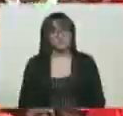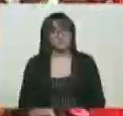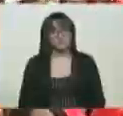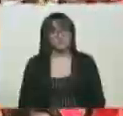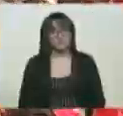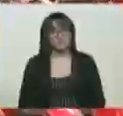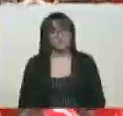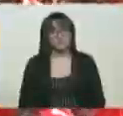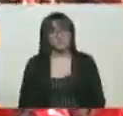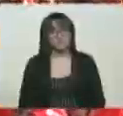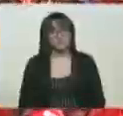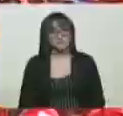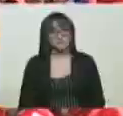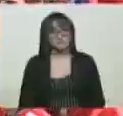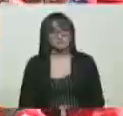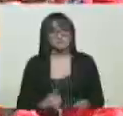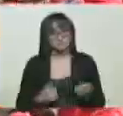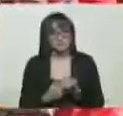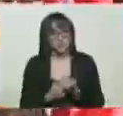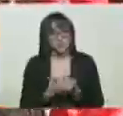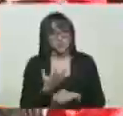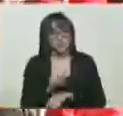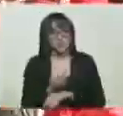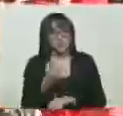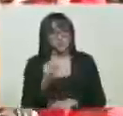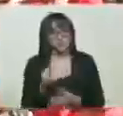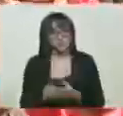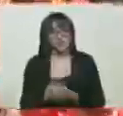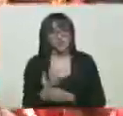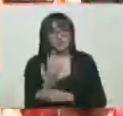Puedo contar con Monagas para el 20 de mayo.